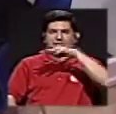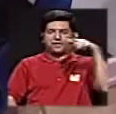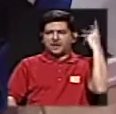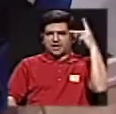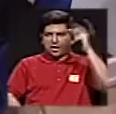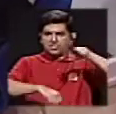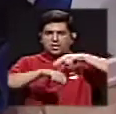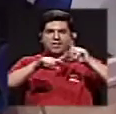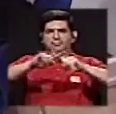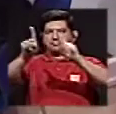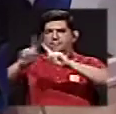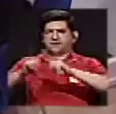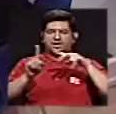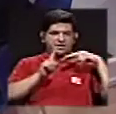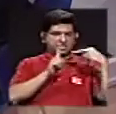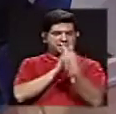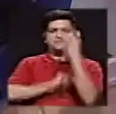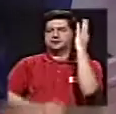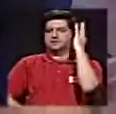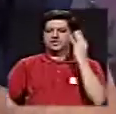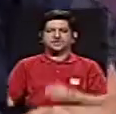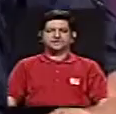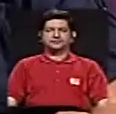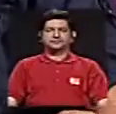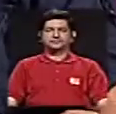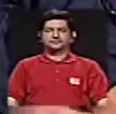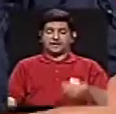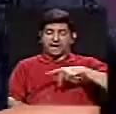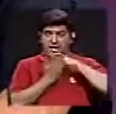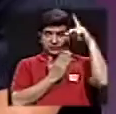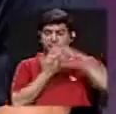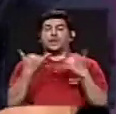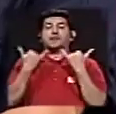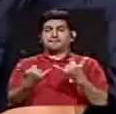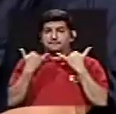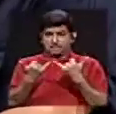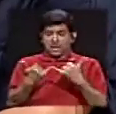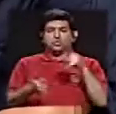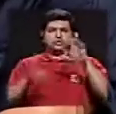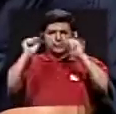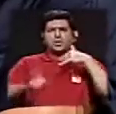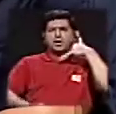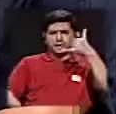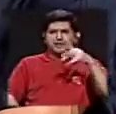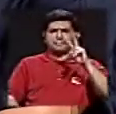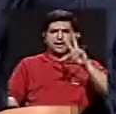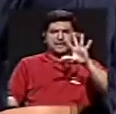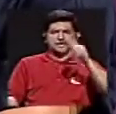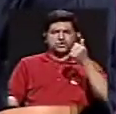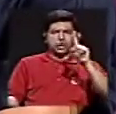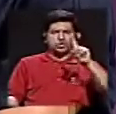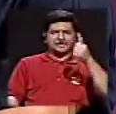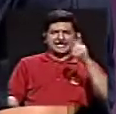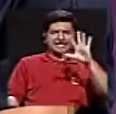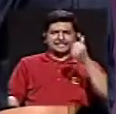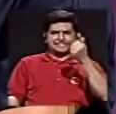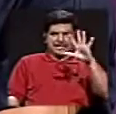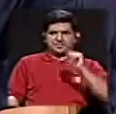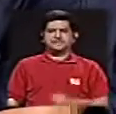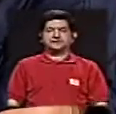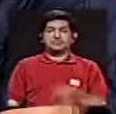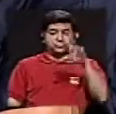desde diversas miradas femeninas este es un programa en vivo usted puede llamarnos al 25 11 15